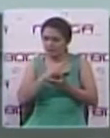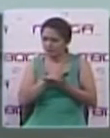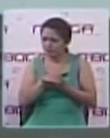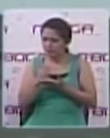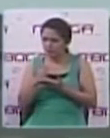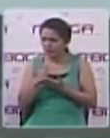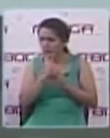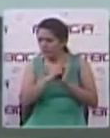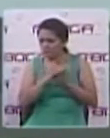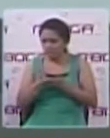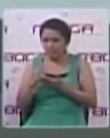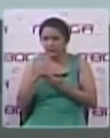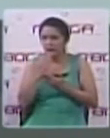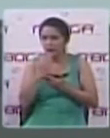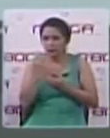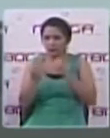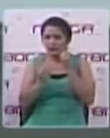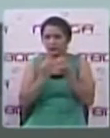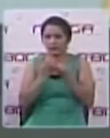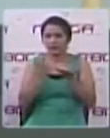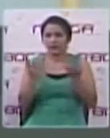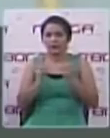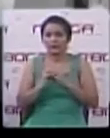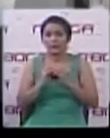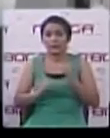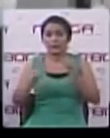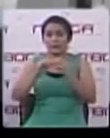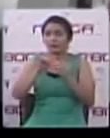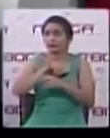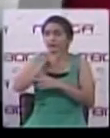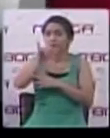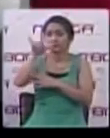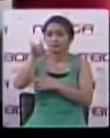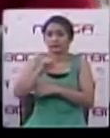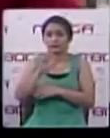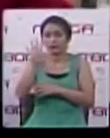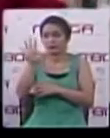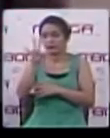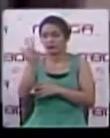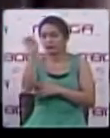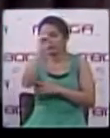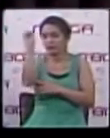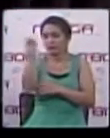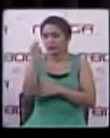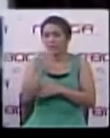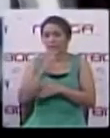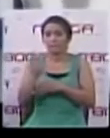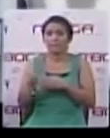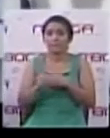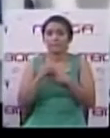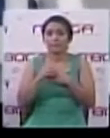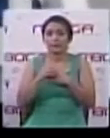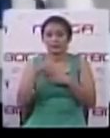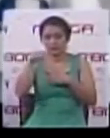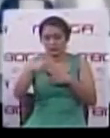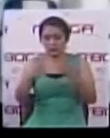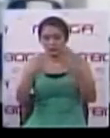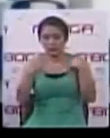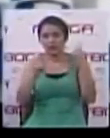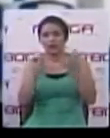refuerzos operacionales, lo que significa un incremento del 57% de asientos disponibles entre Guayaquil y Nueva York.